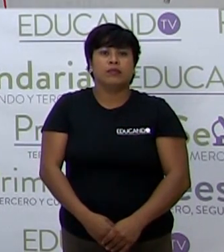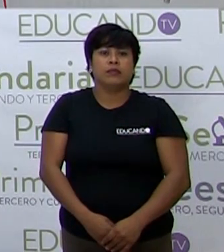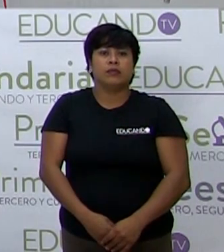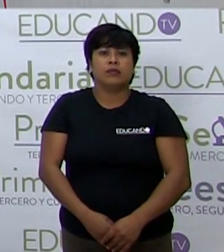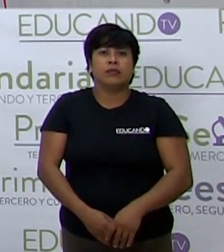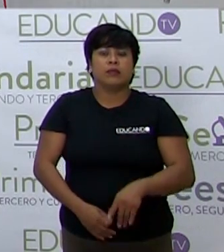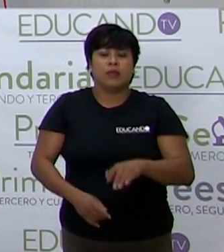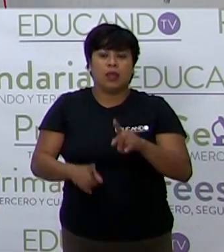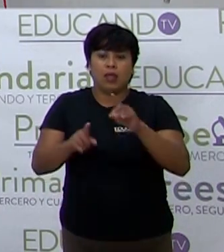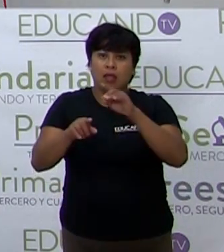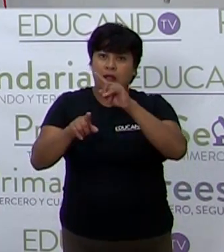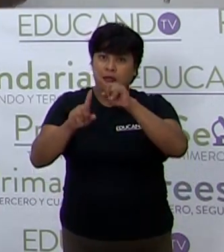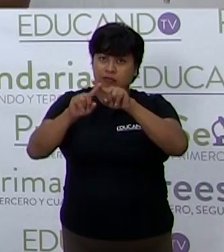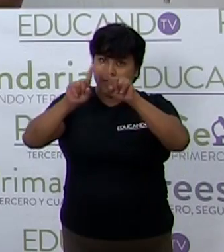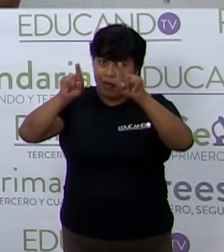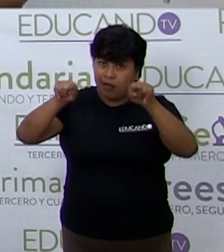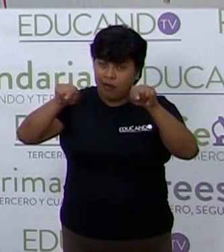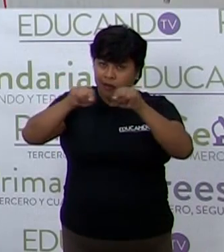margen para que